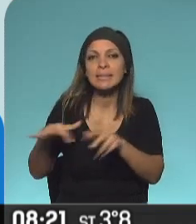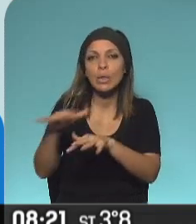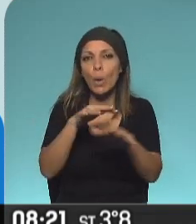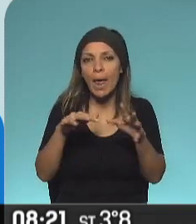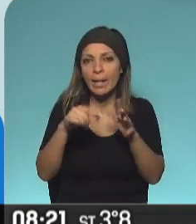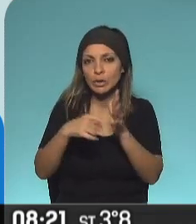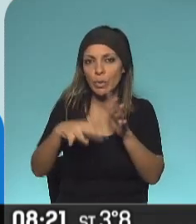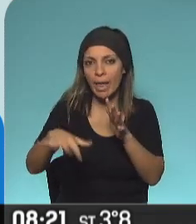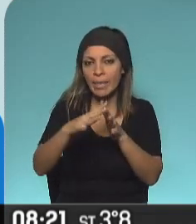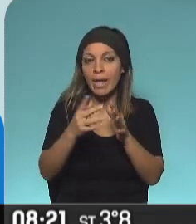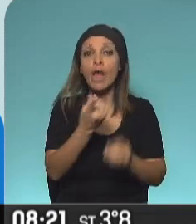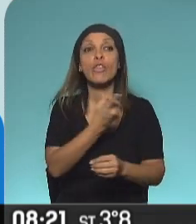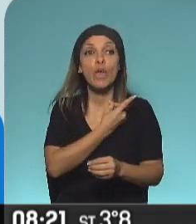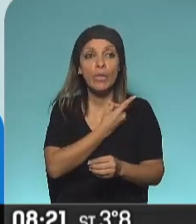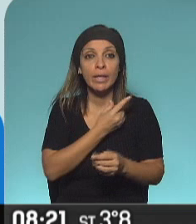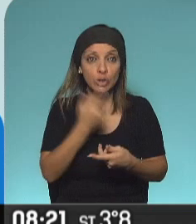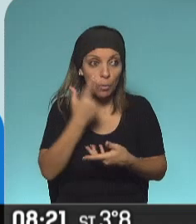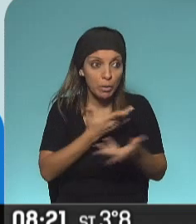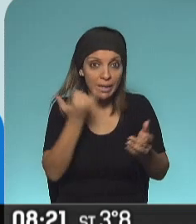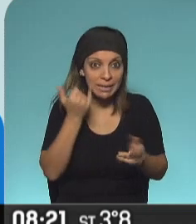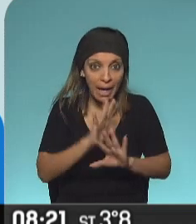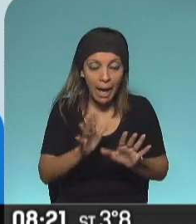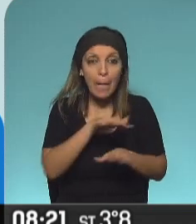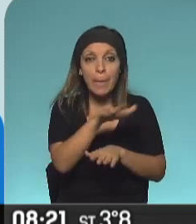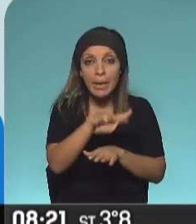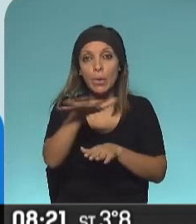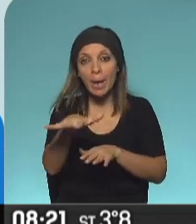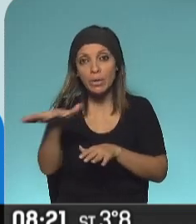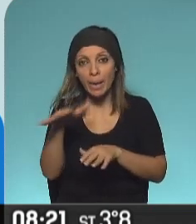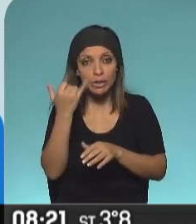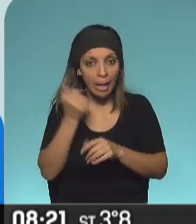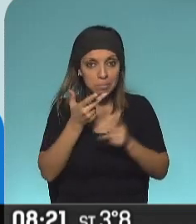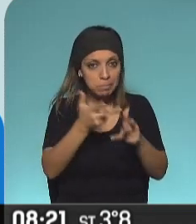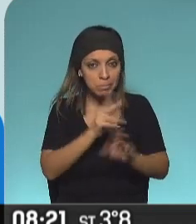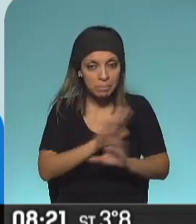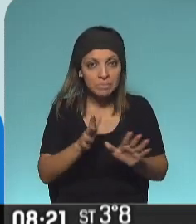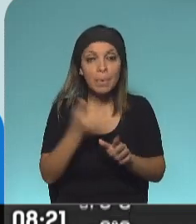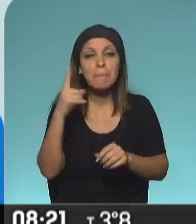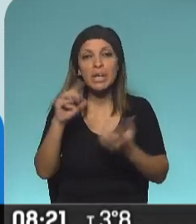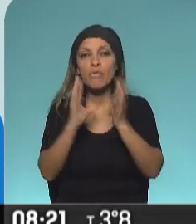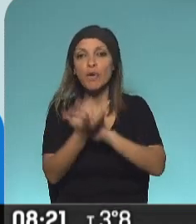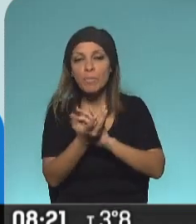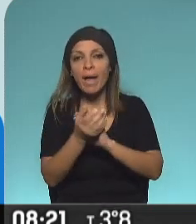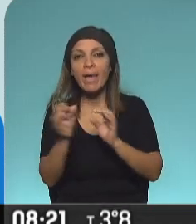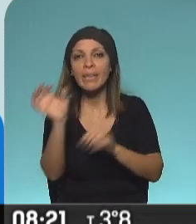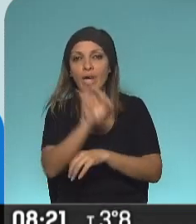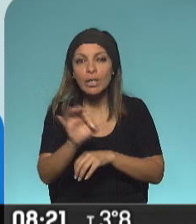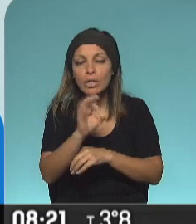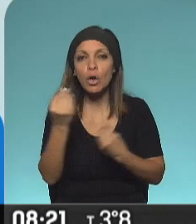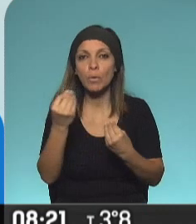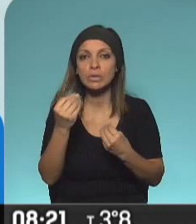circula es lo que yo les mostré, barrio por barrio, dónde se está circulando. Pero los mecanismos que tiene son básicamente dos. El